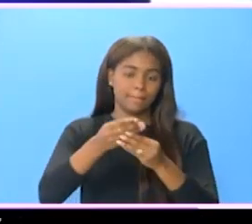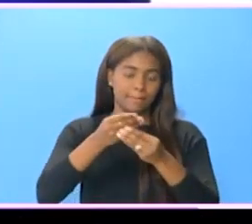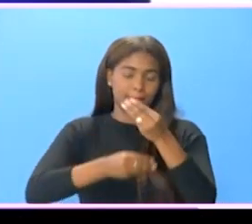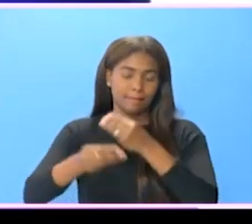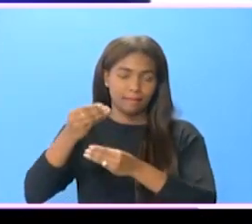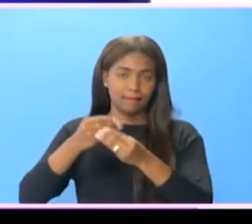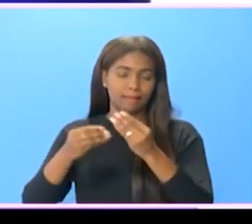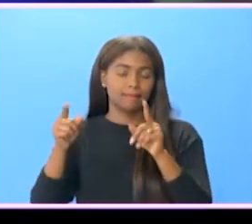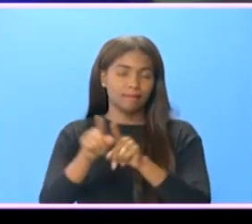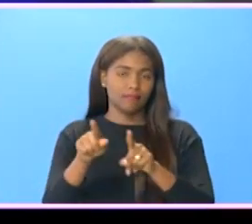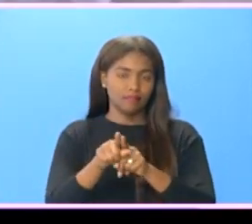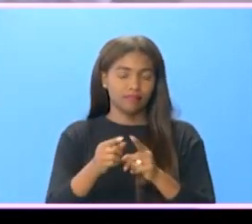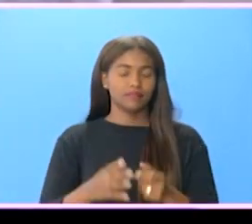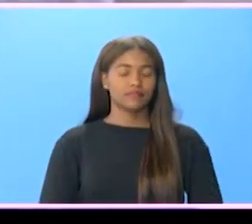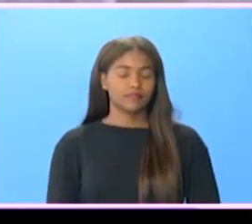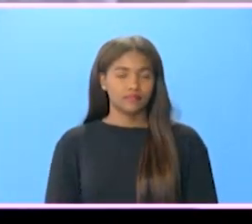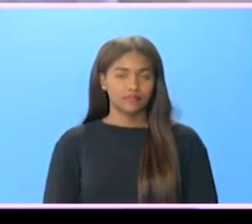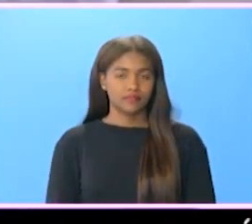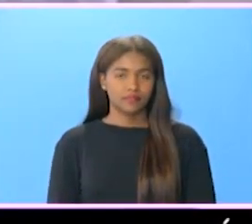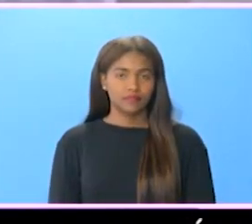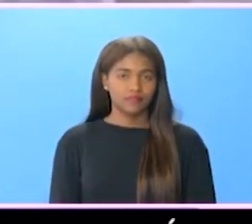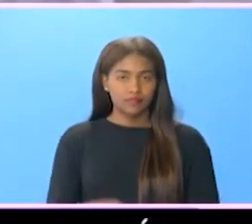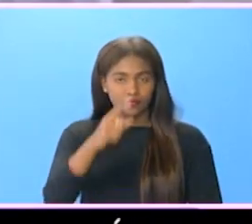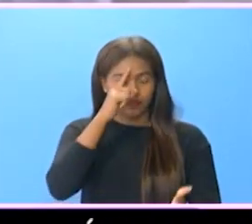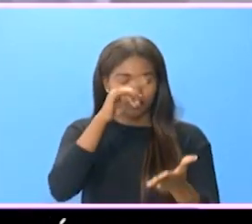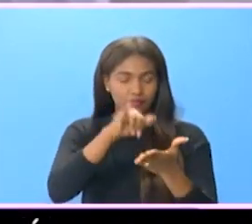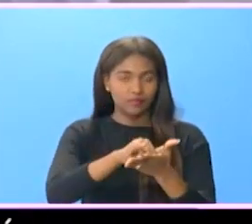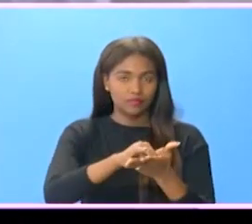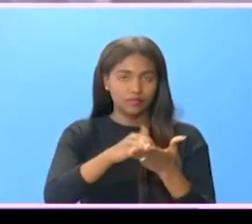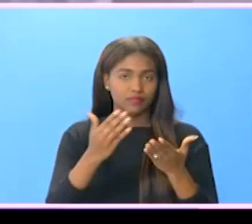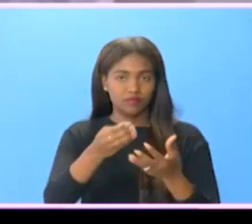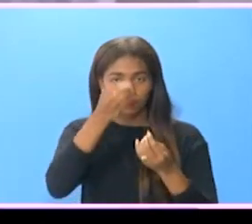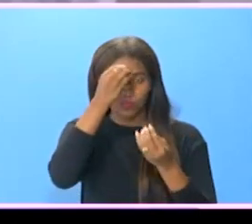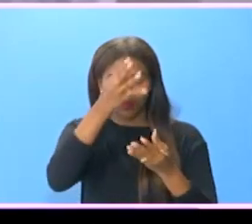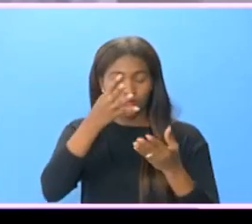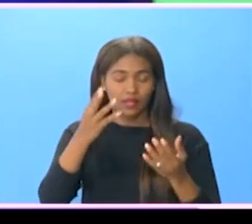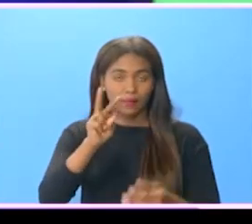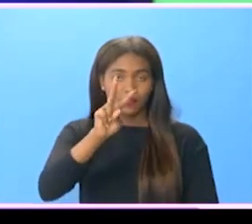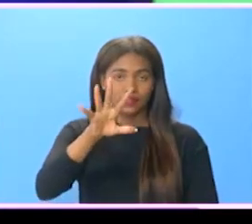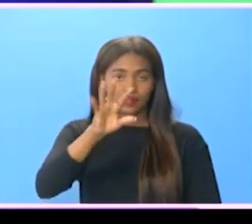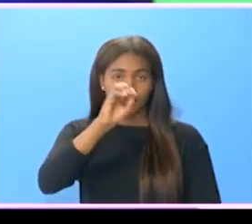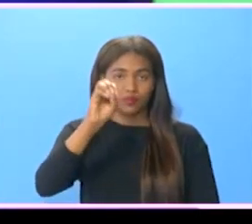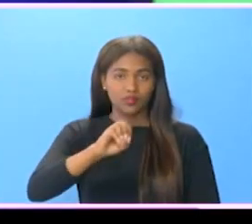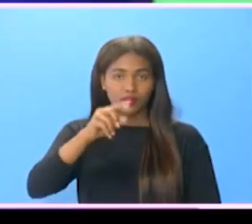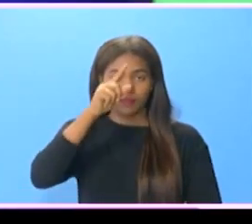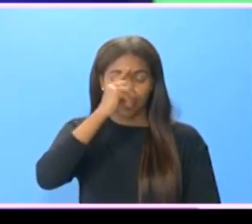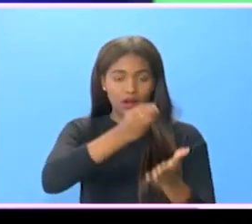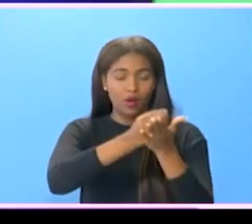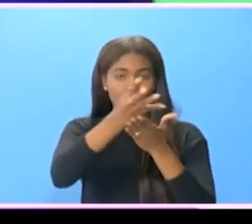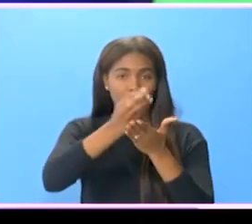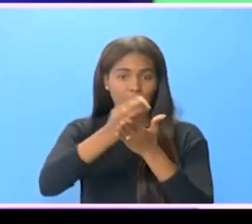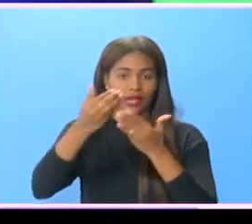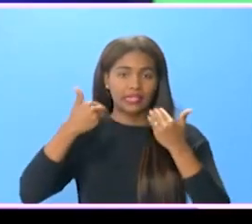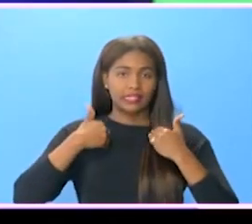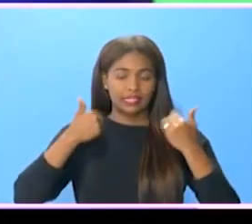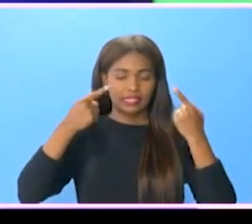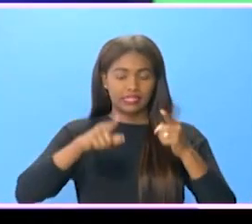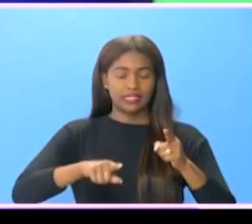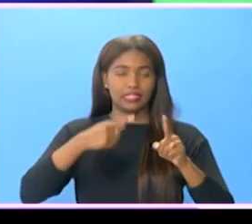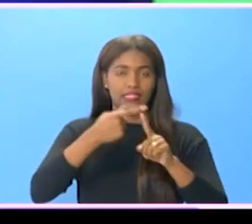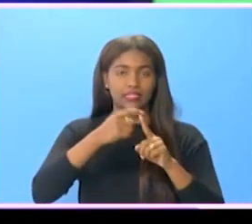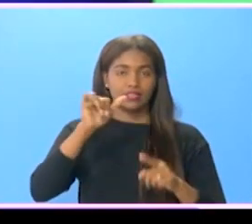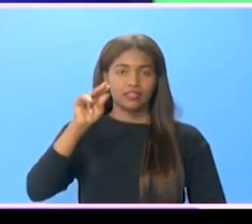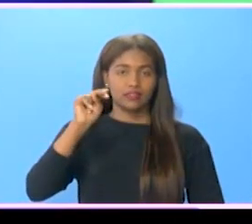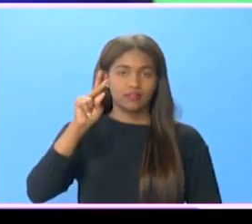ningún margen de intermediación. En ese sentido, informó que el 25% de las compras que se hace en el